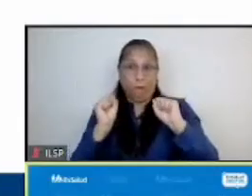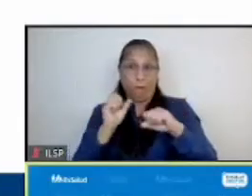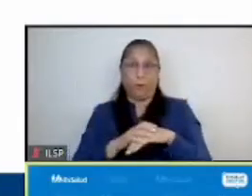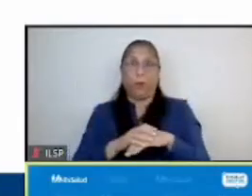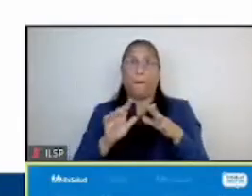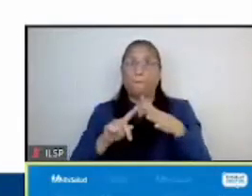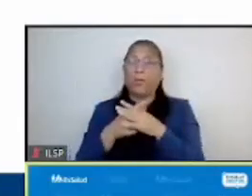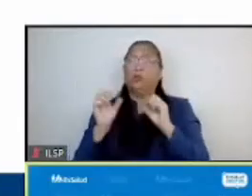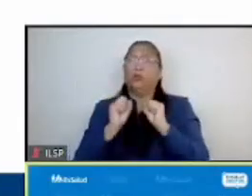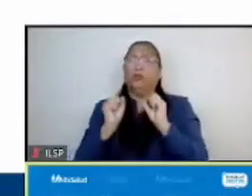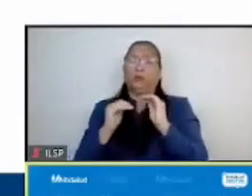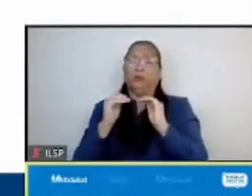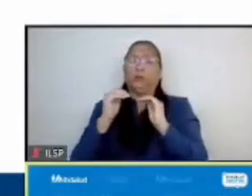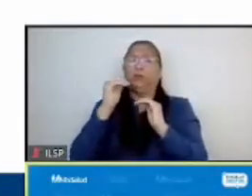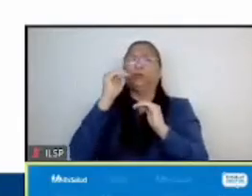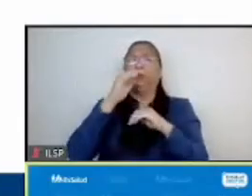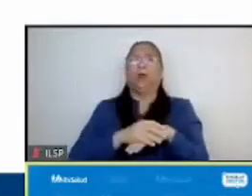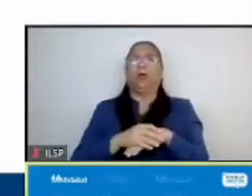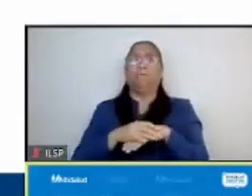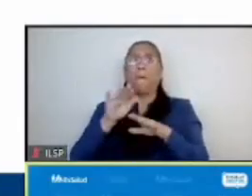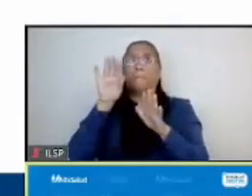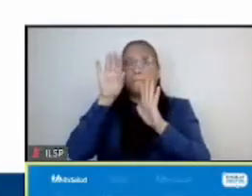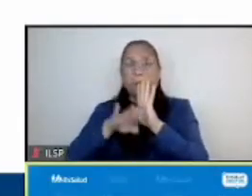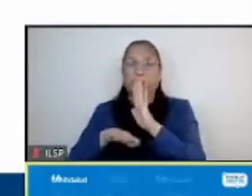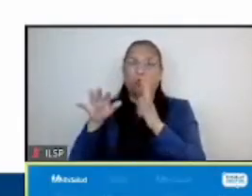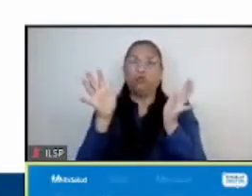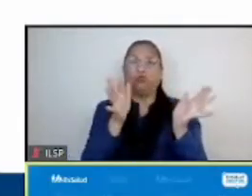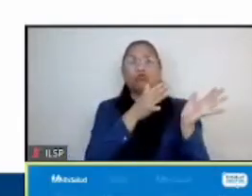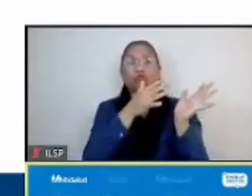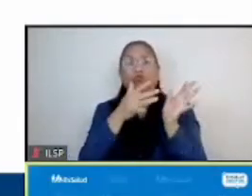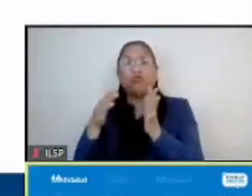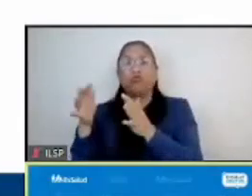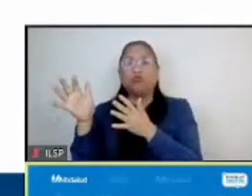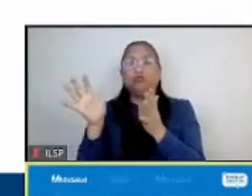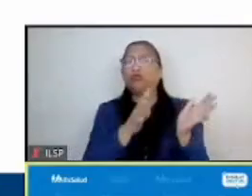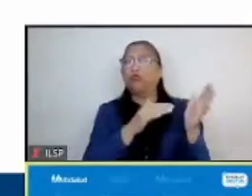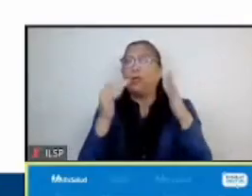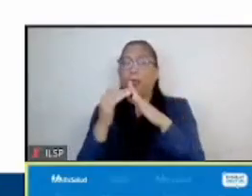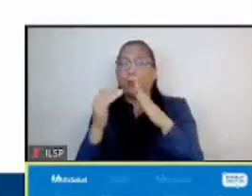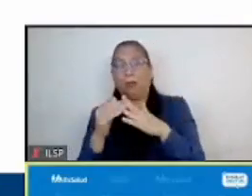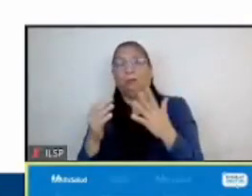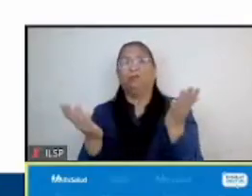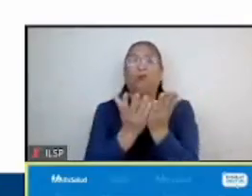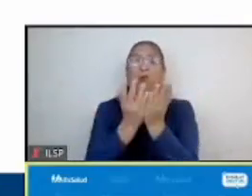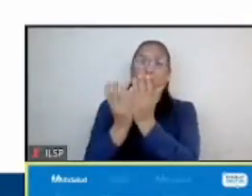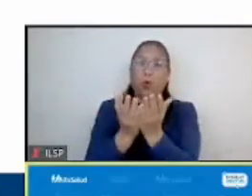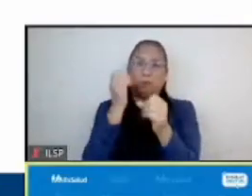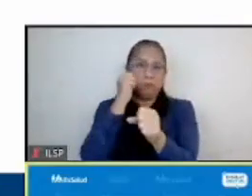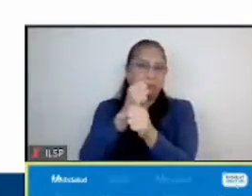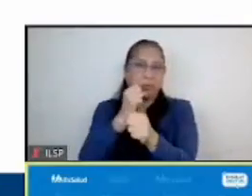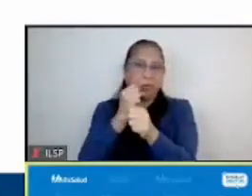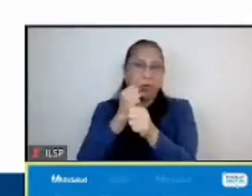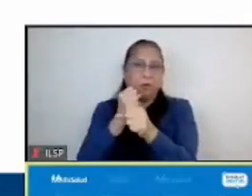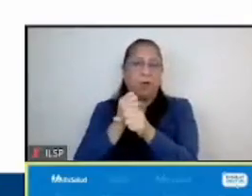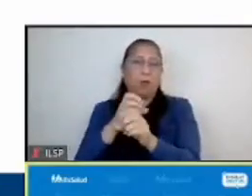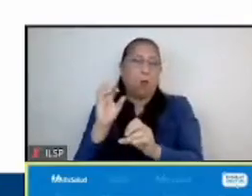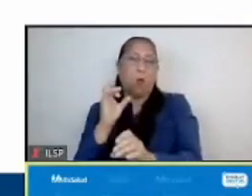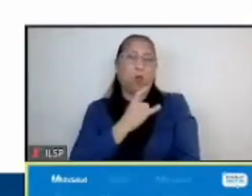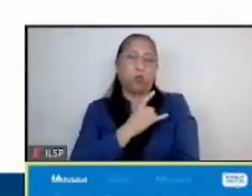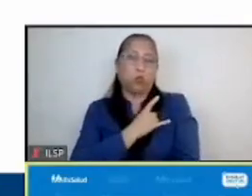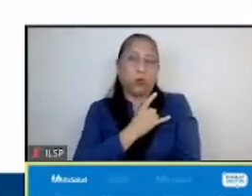frío, hay mucha menor ventilación, ya sea en los ambientes del hogar, del colegio, del trabajo, de la universidad o